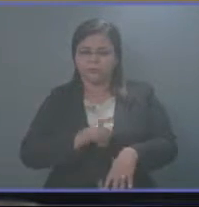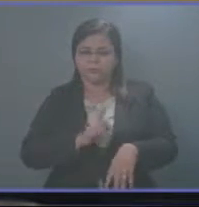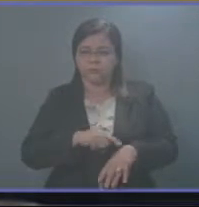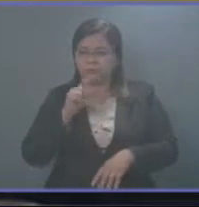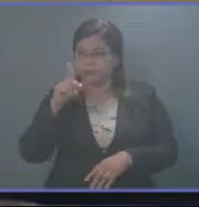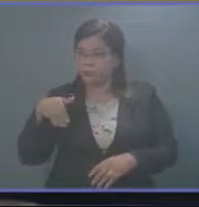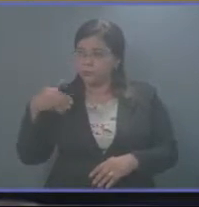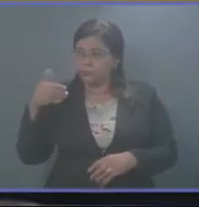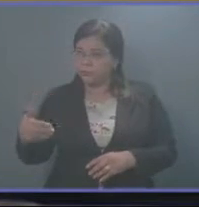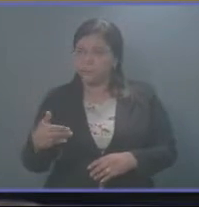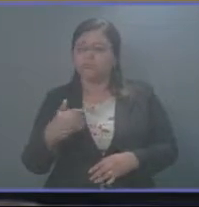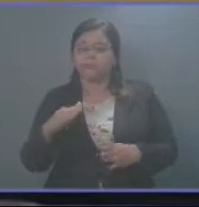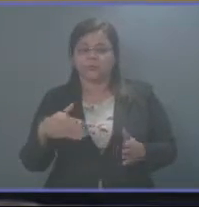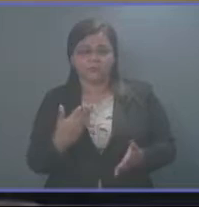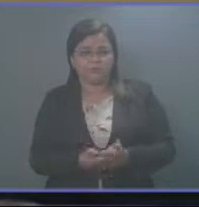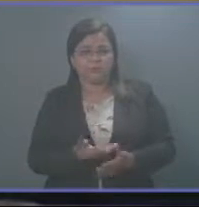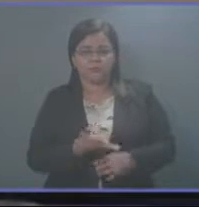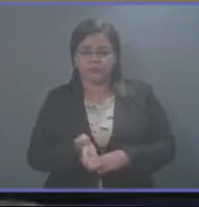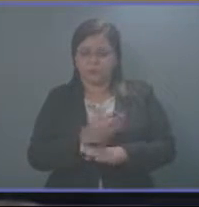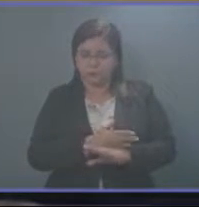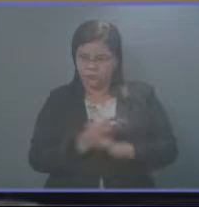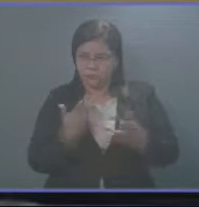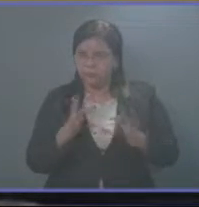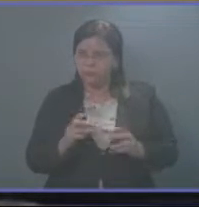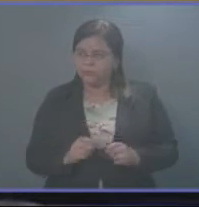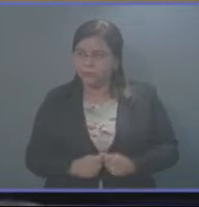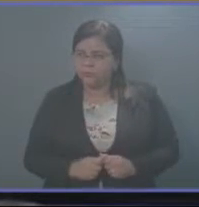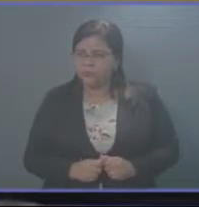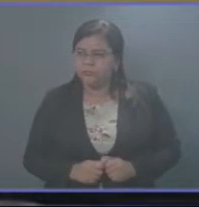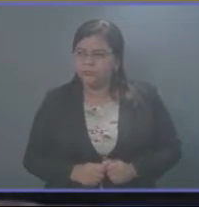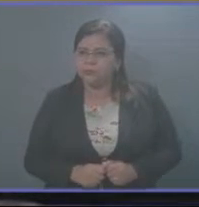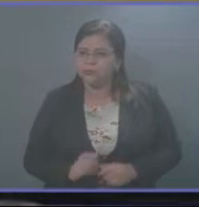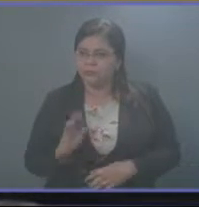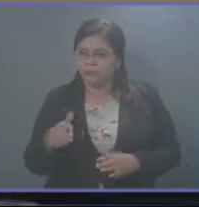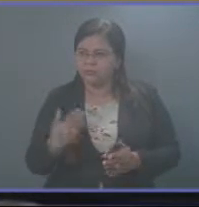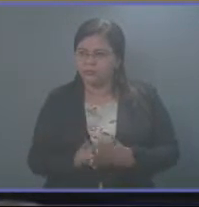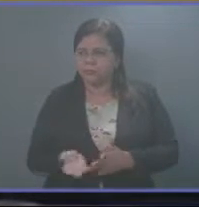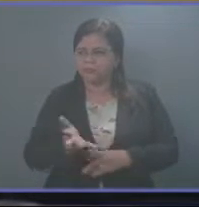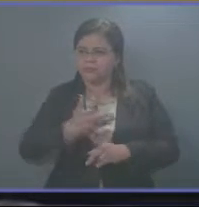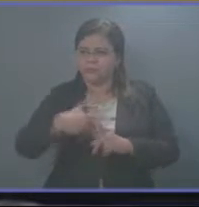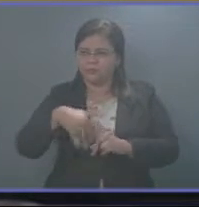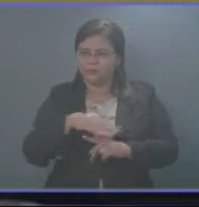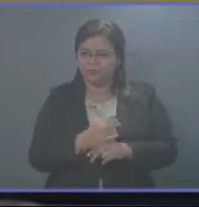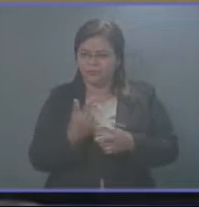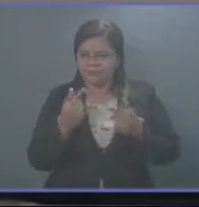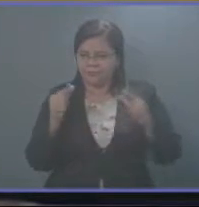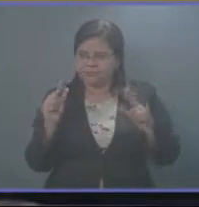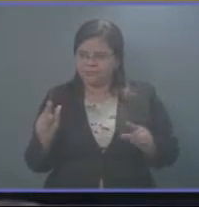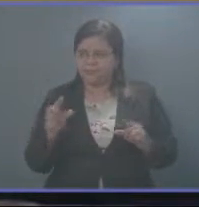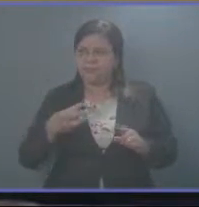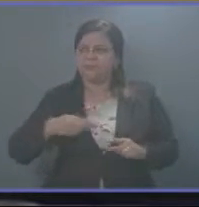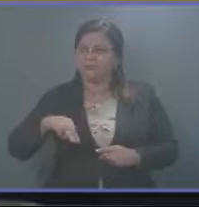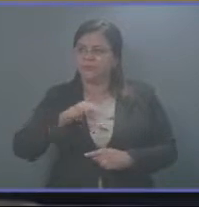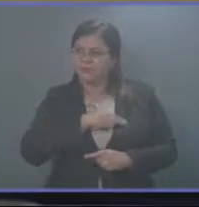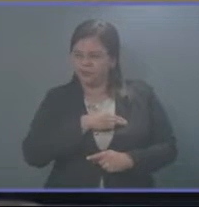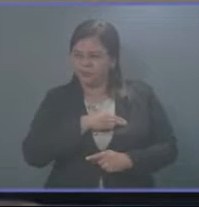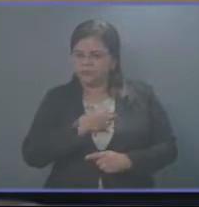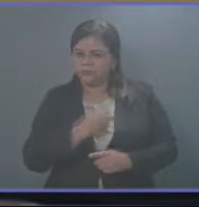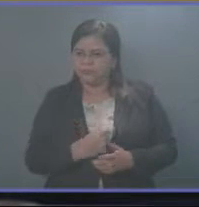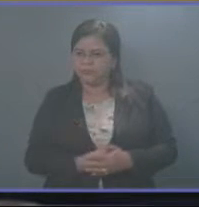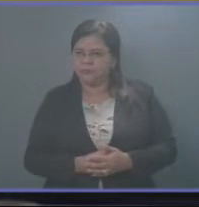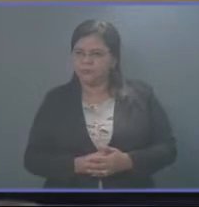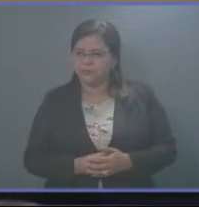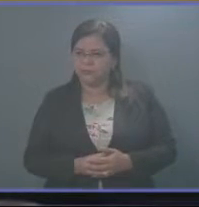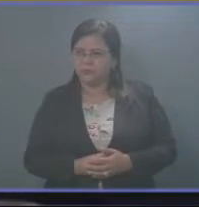que les permita a todos los afectados regularizar su situación de manera gratuita ante el Viceministerio de Transporte.